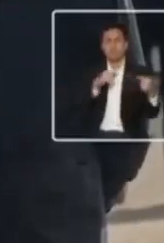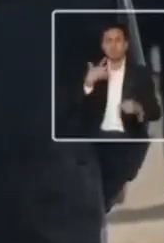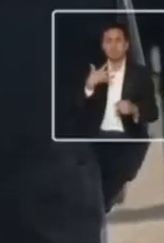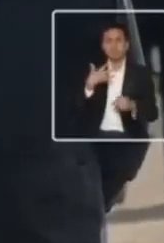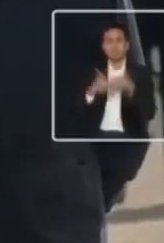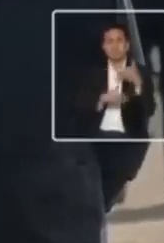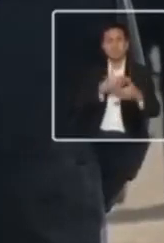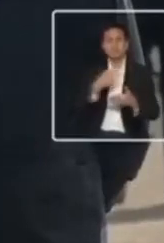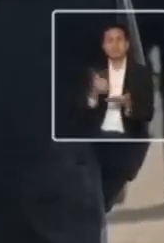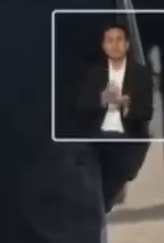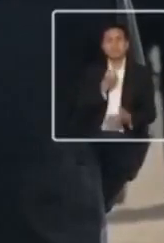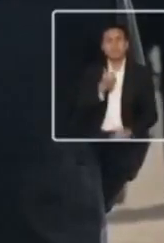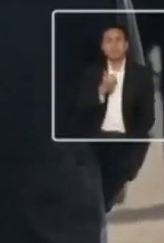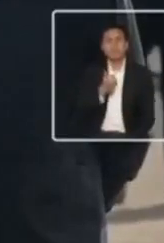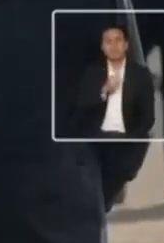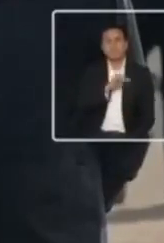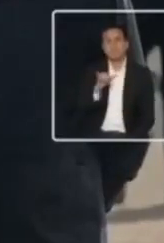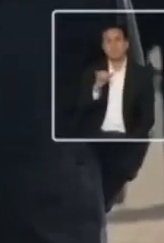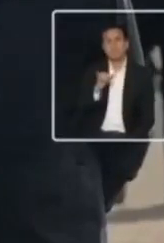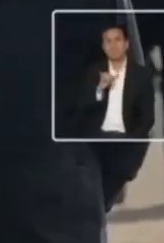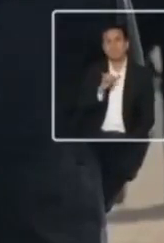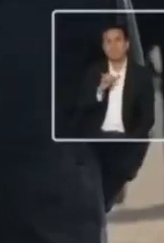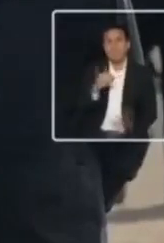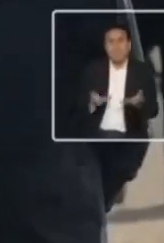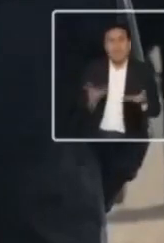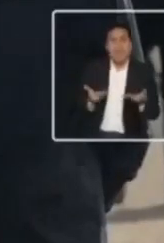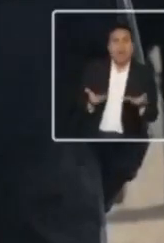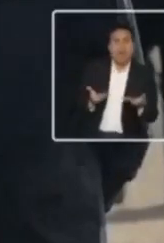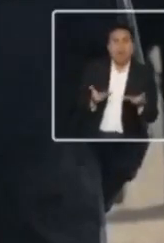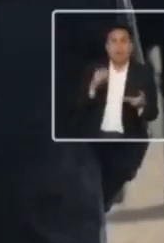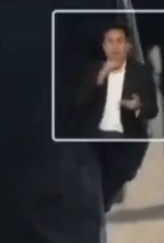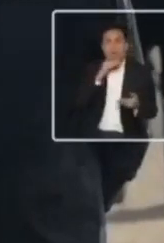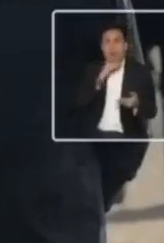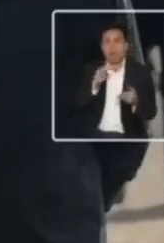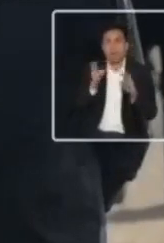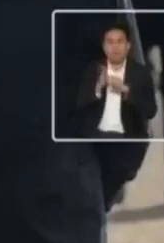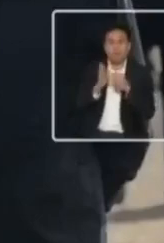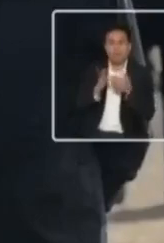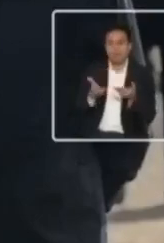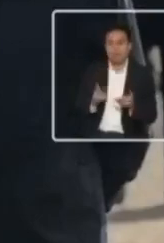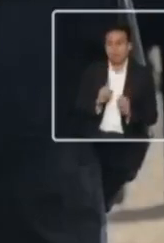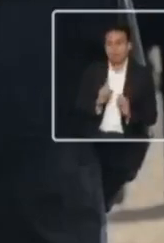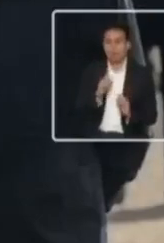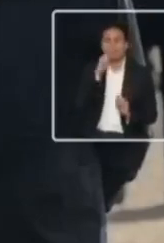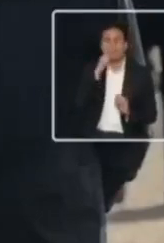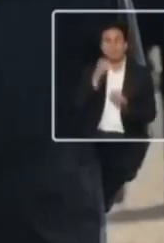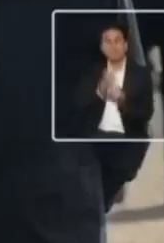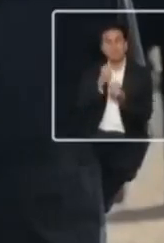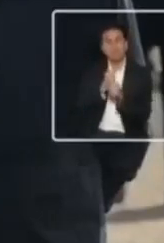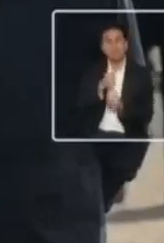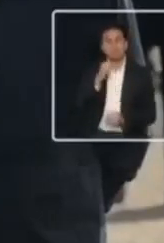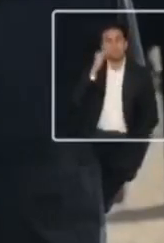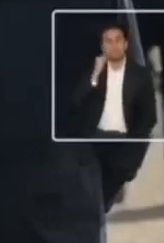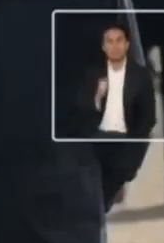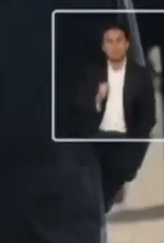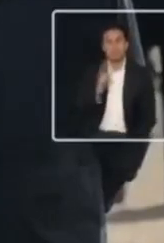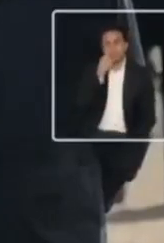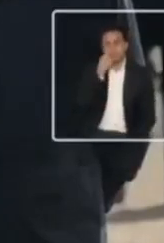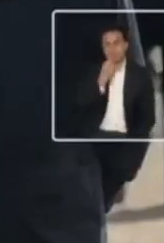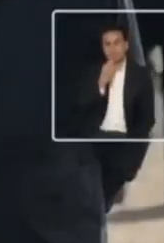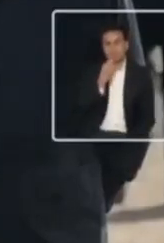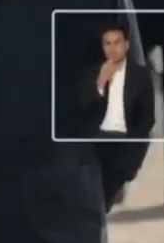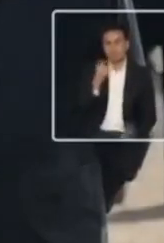saquemos bien, no que nos venga el apuro ahora porque hubo un caso de este tipo, sino que trabajemos siempre